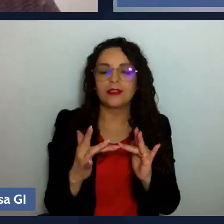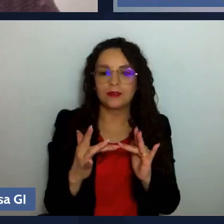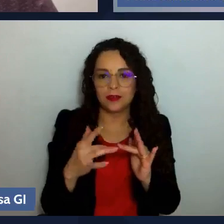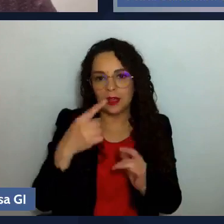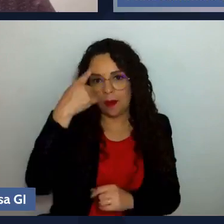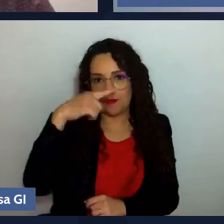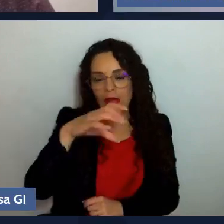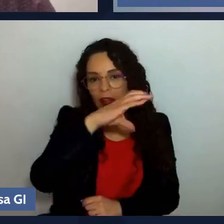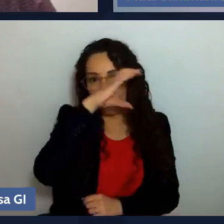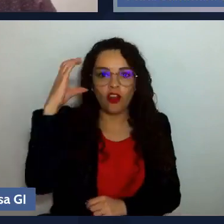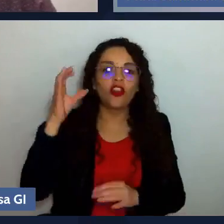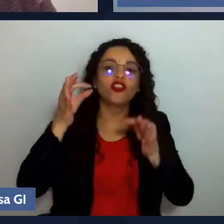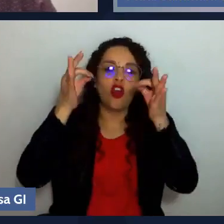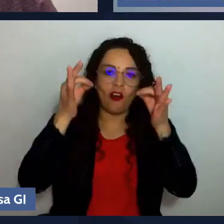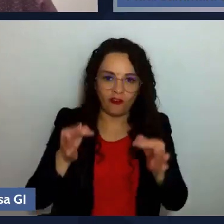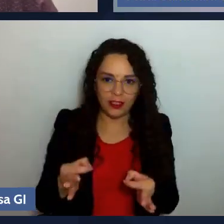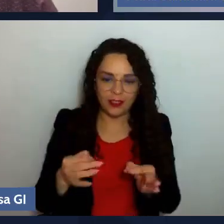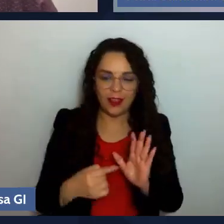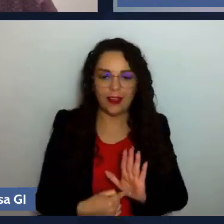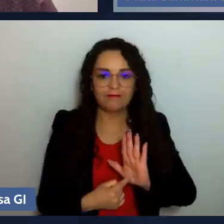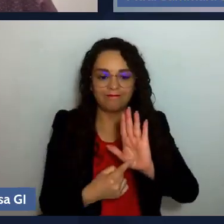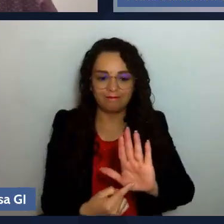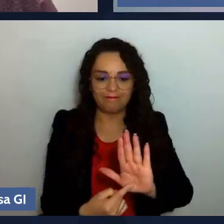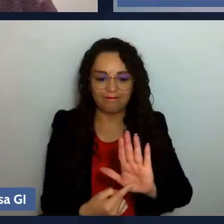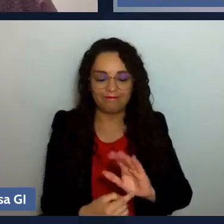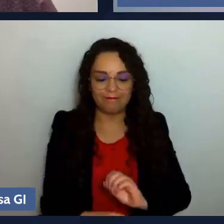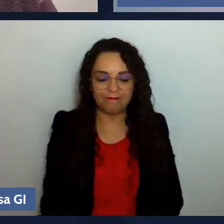foto oficial.